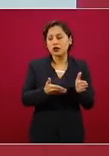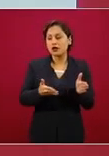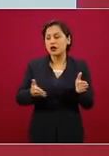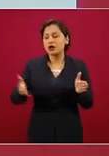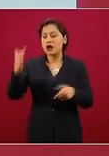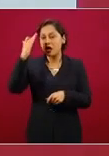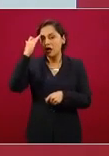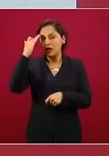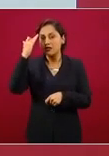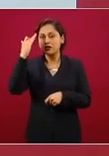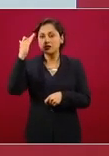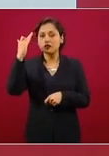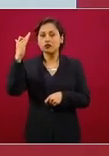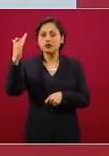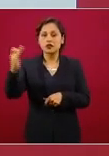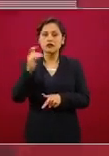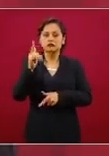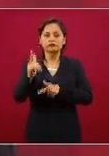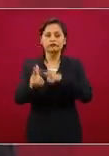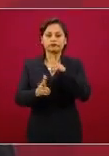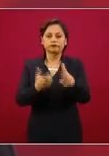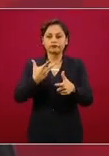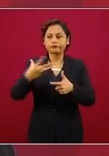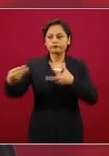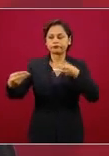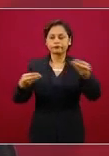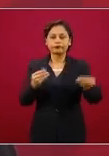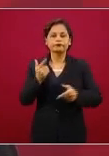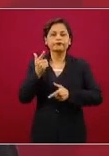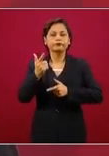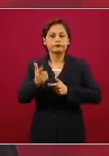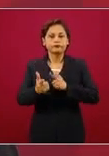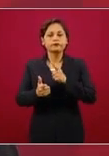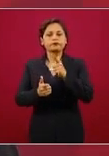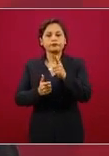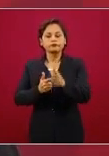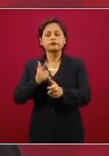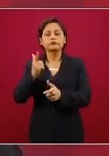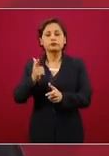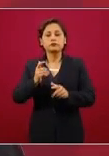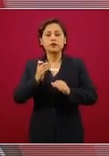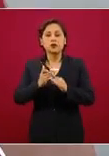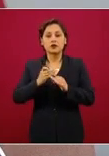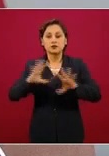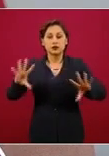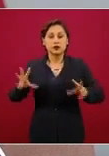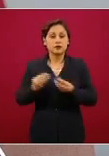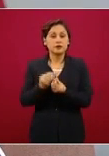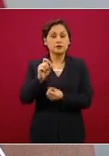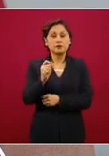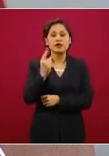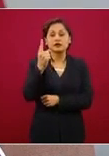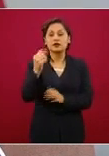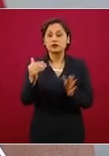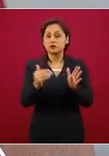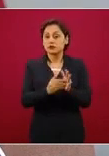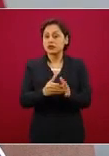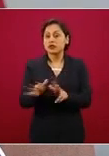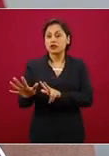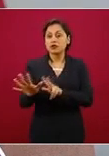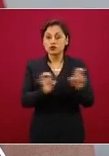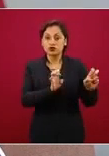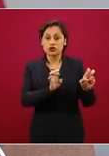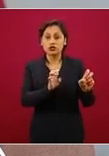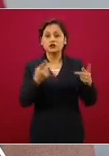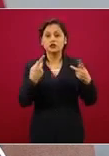este momento hemos completado la identificación de hasta 21,800 casos que noten ustedes